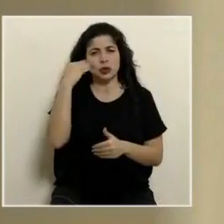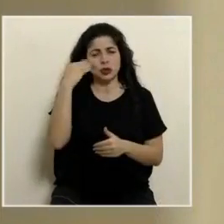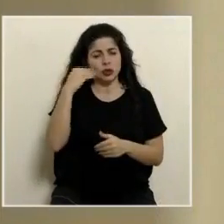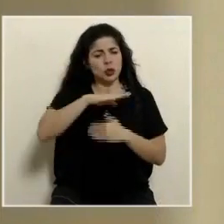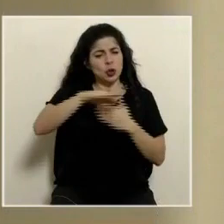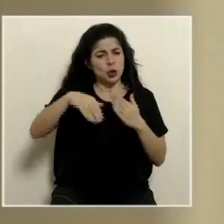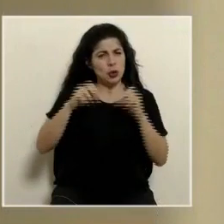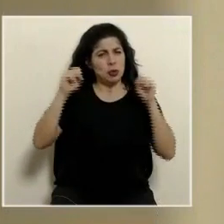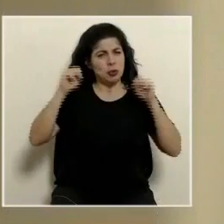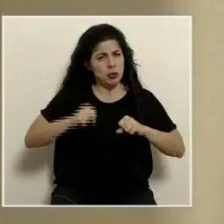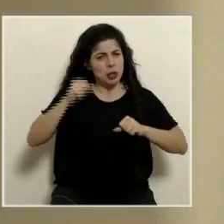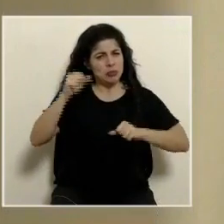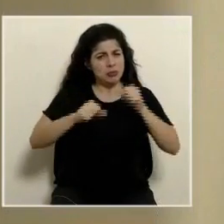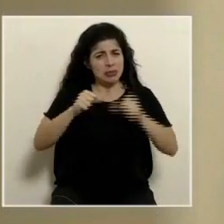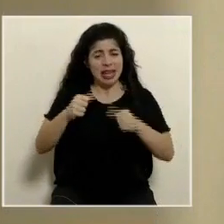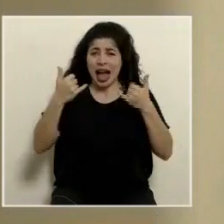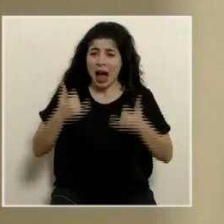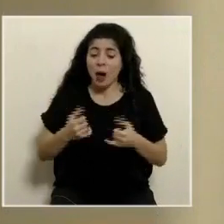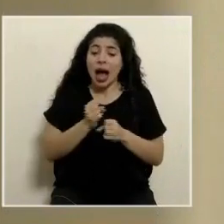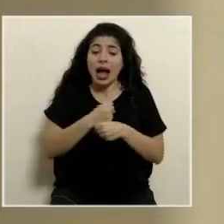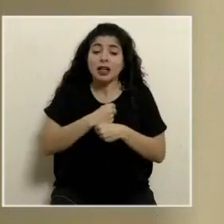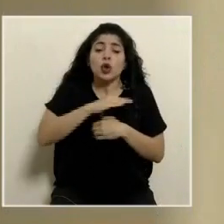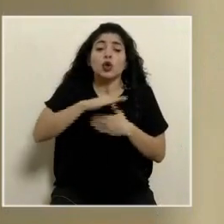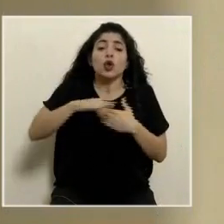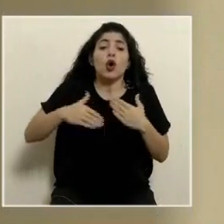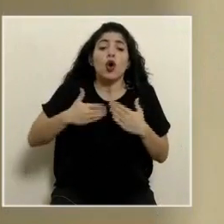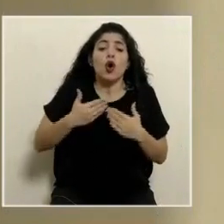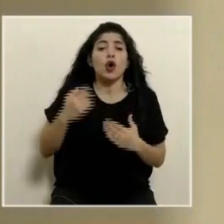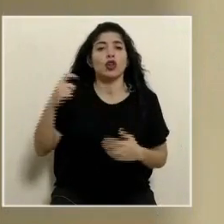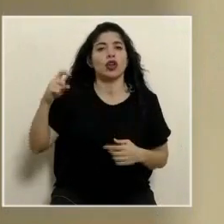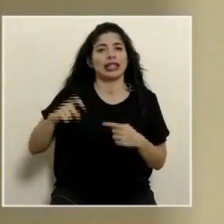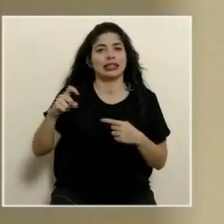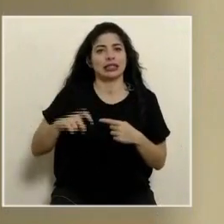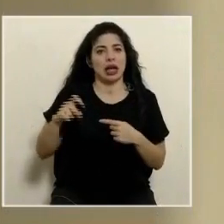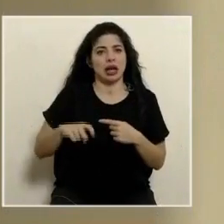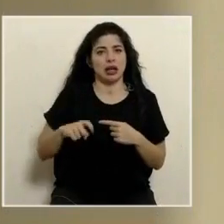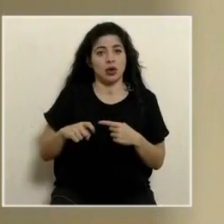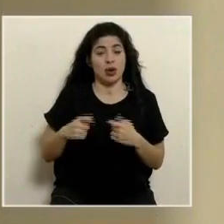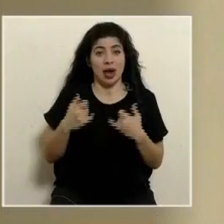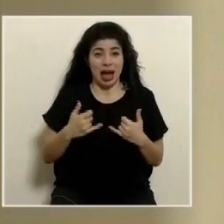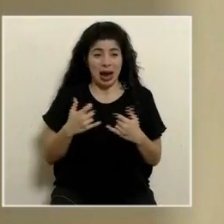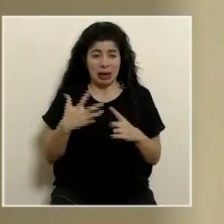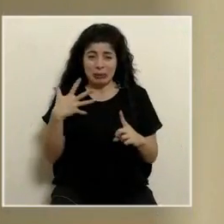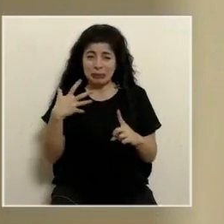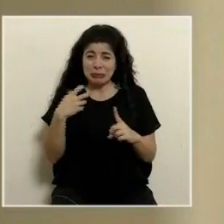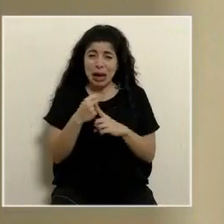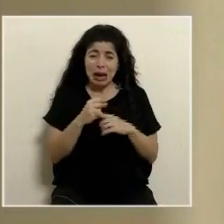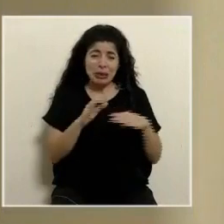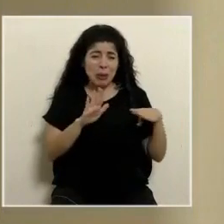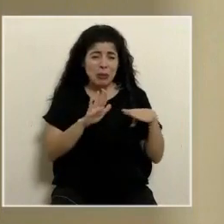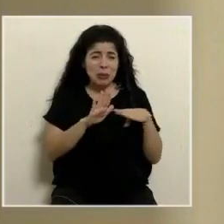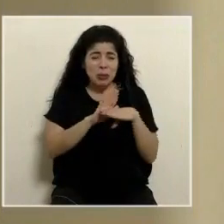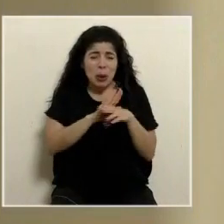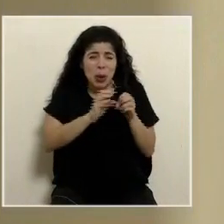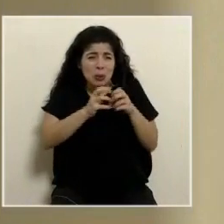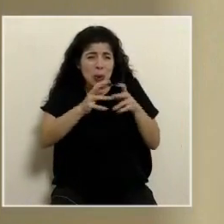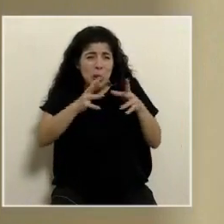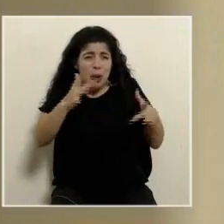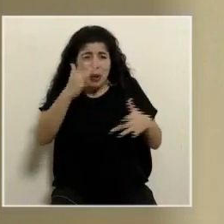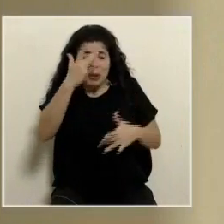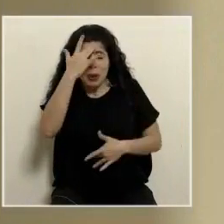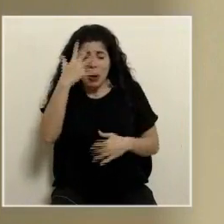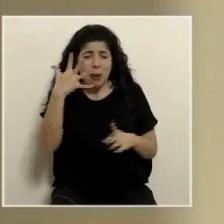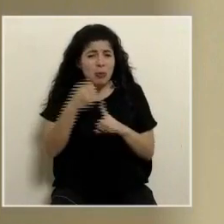salir adelante porque estamos haciendo lo necesario. Y esta ola, en este momento, que nos golpea con tanta dureza, siguiendo